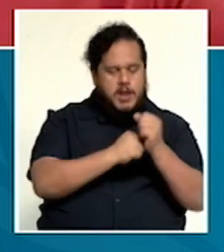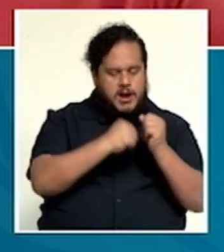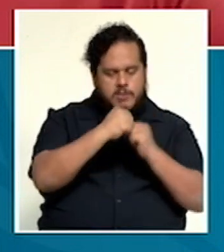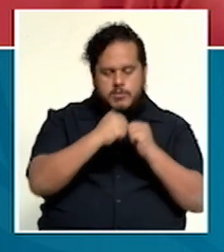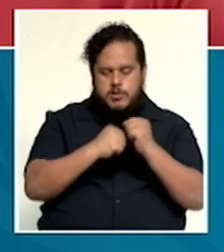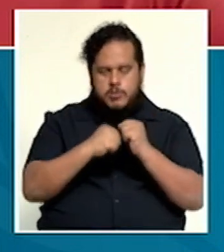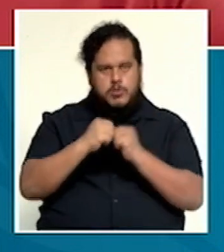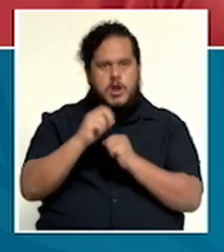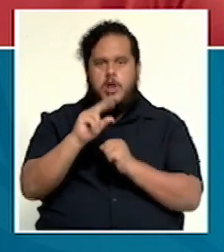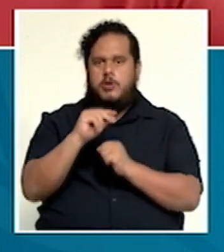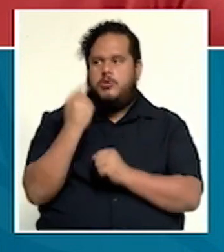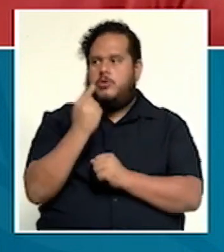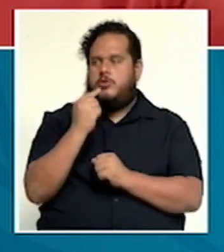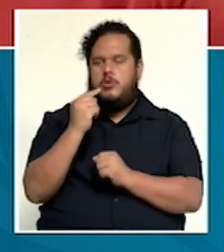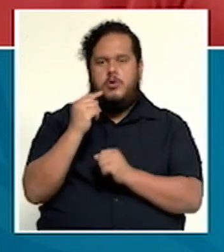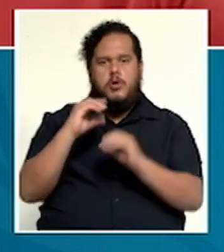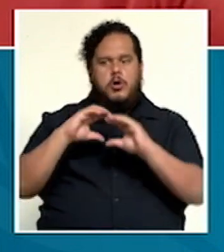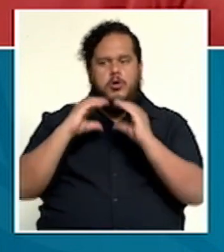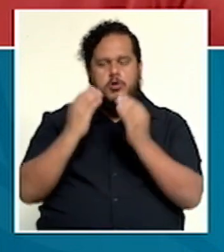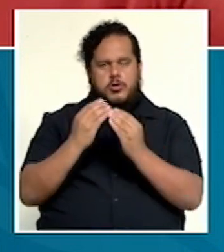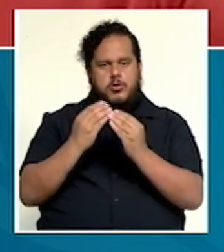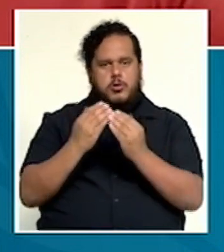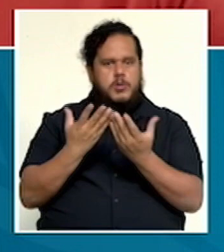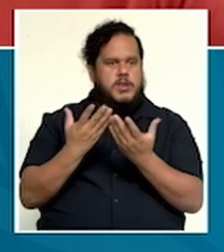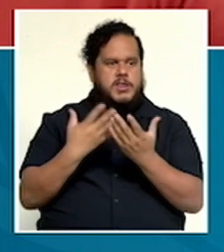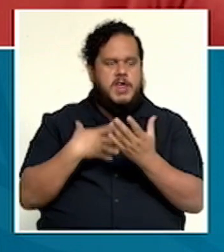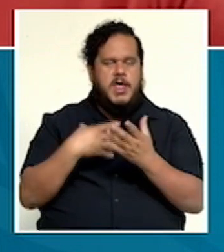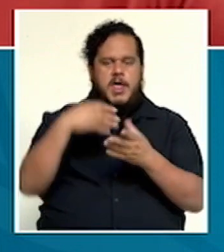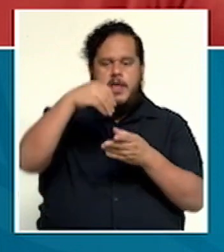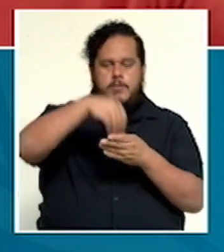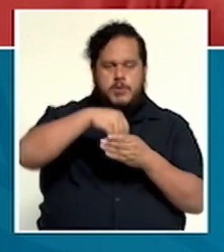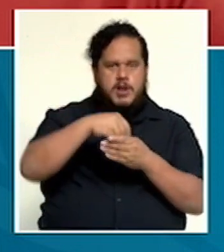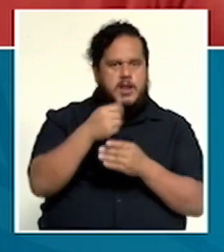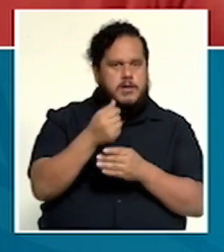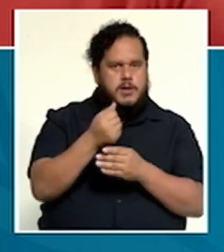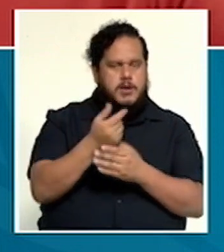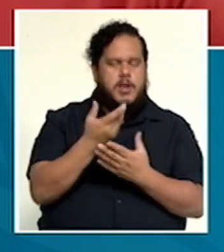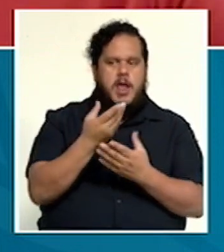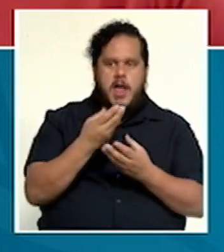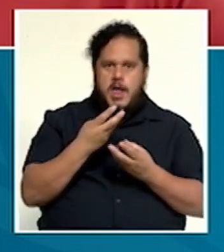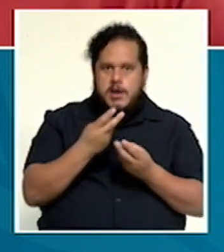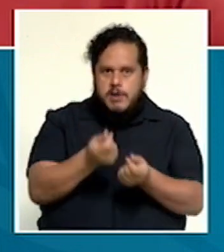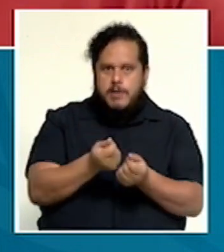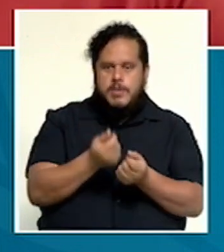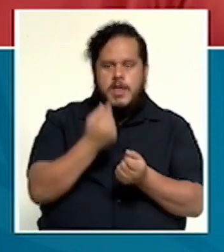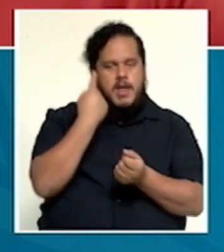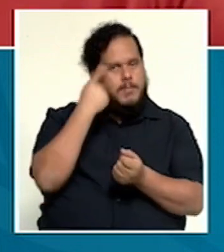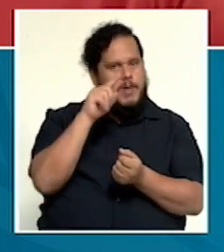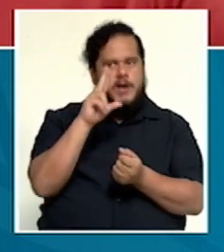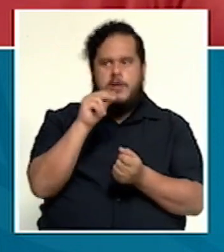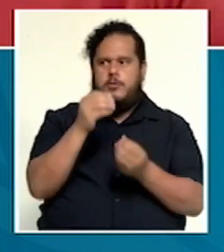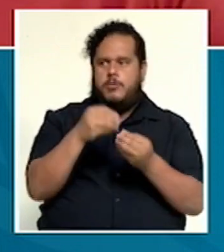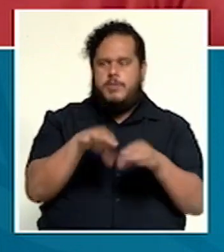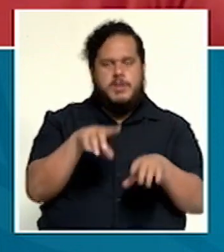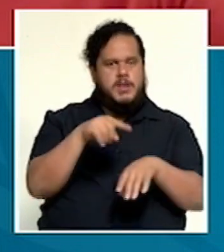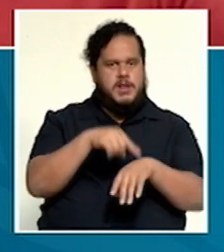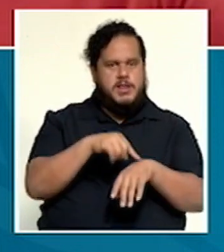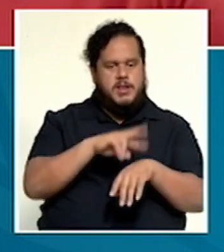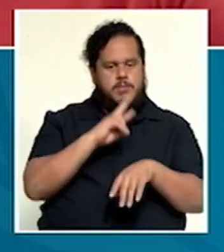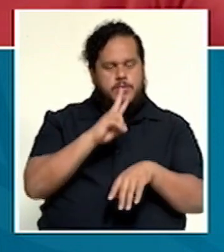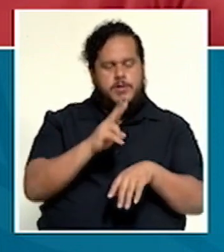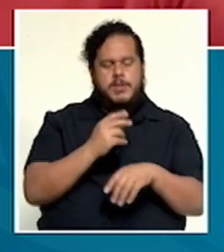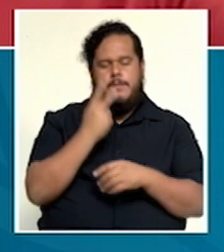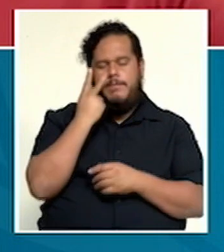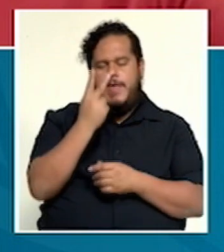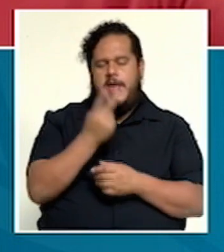solo los clubes, de inyección de recursos frescos pronto, que nos ayude también a no perder el tiempo.